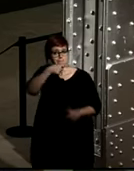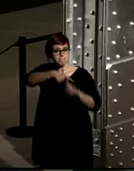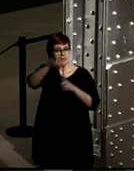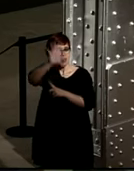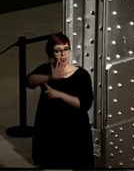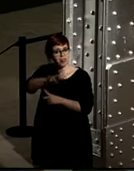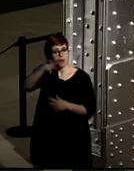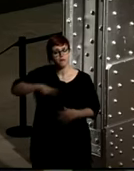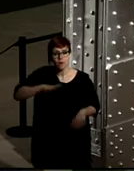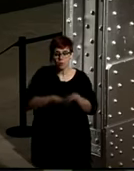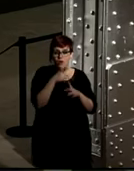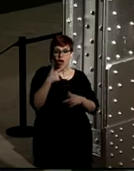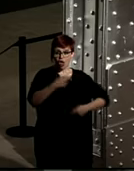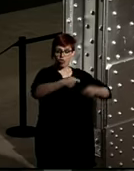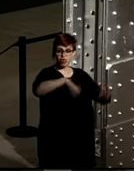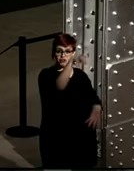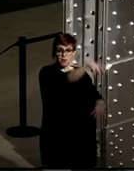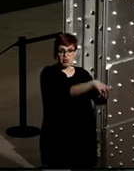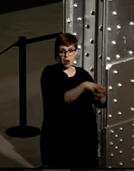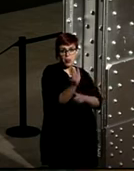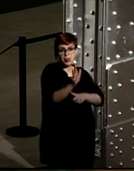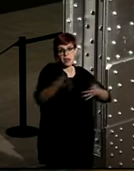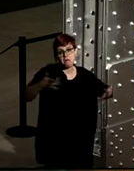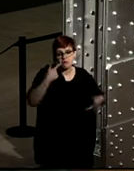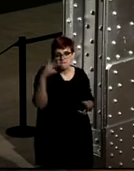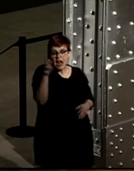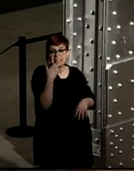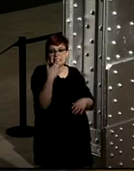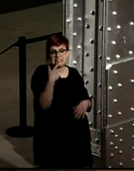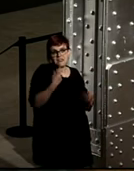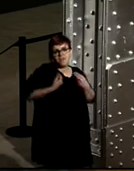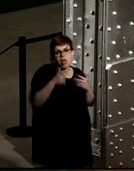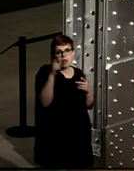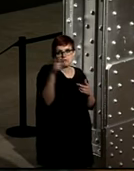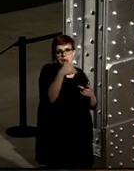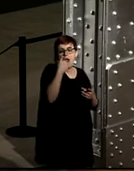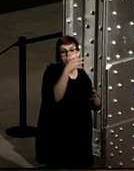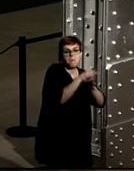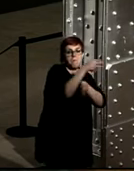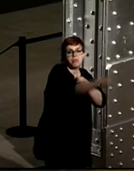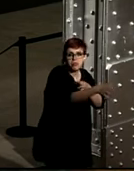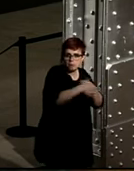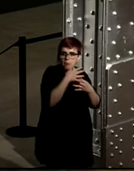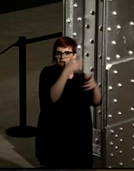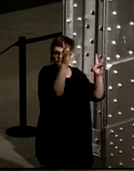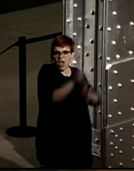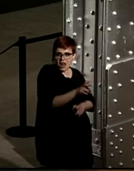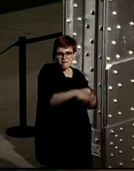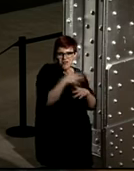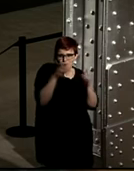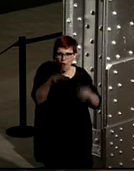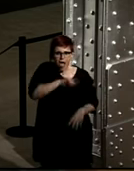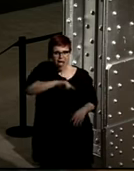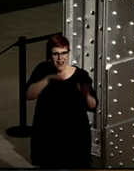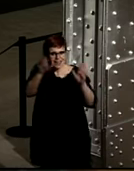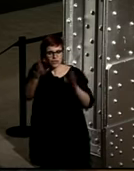dentro de un centro comercial, está claro que depende de dónde vivas, te viene muy bien. Pero no es igual. Está claro